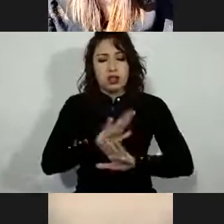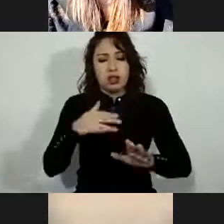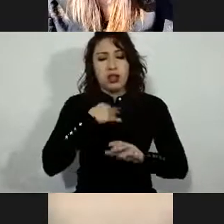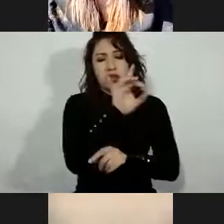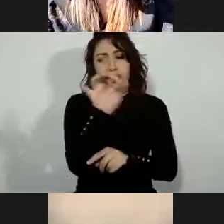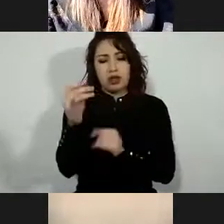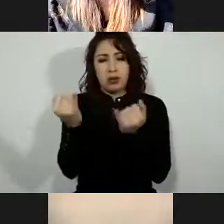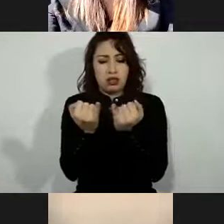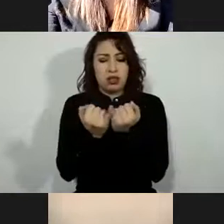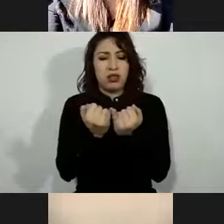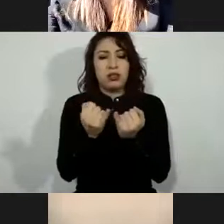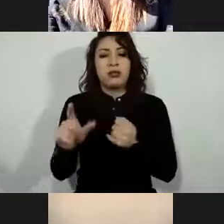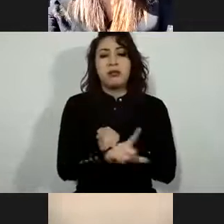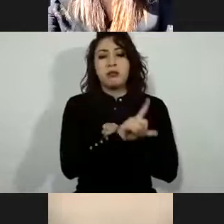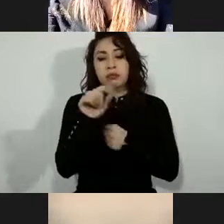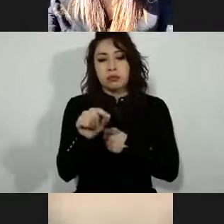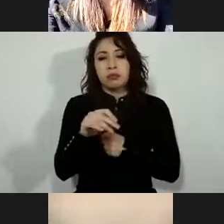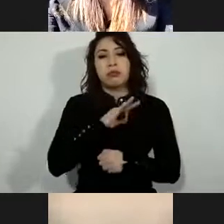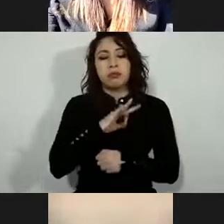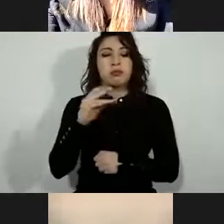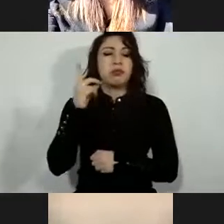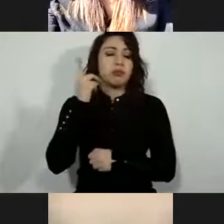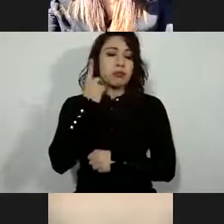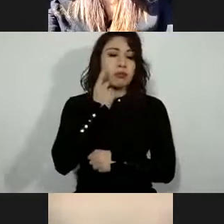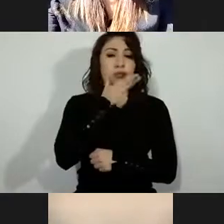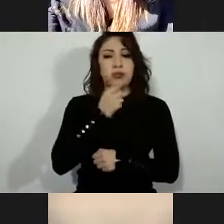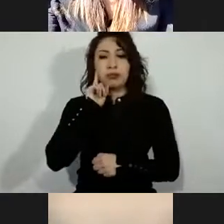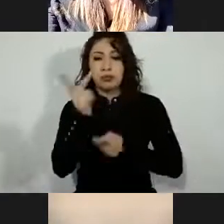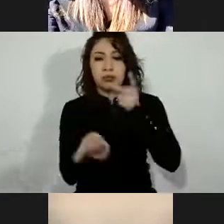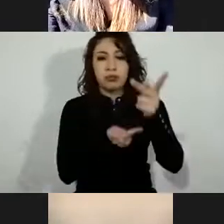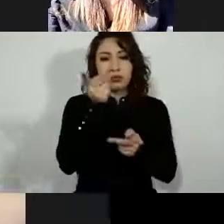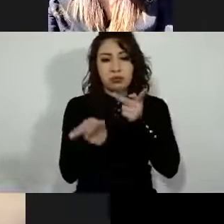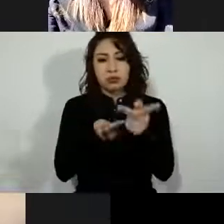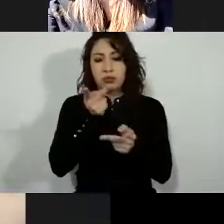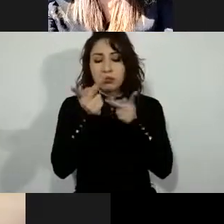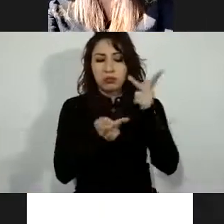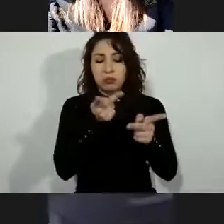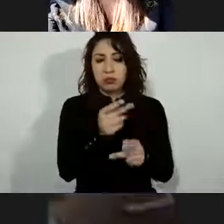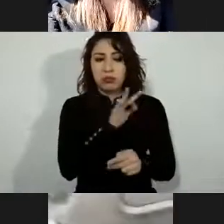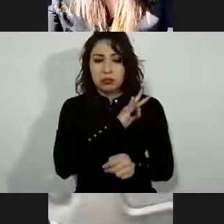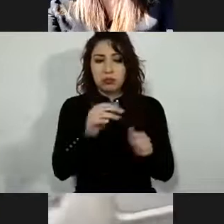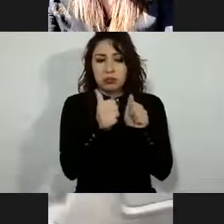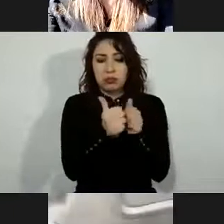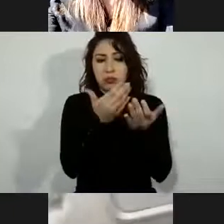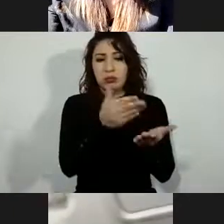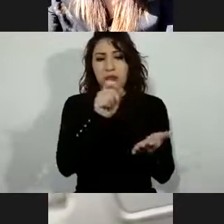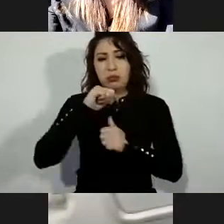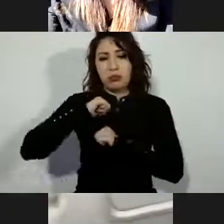de preguntas por parte de las y los legisladores al titular de la